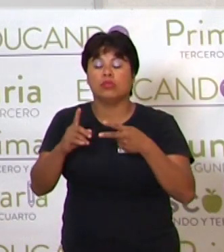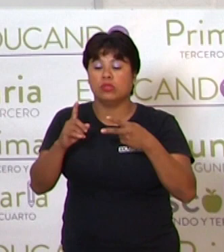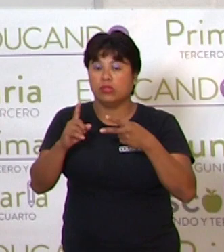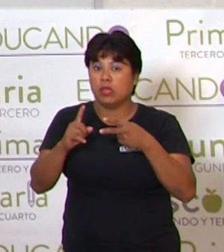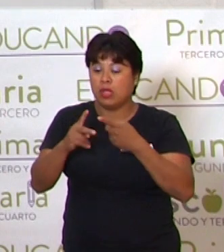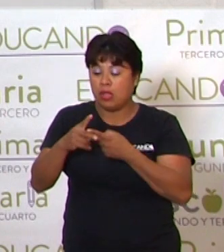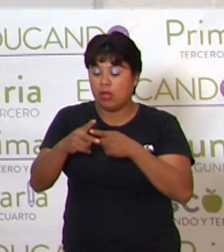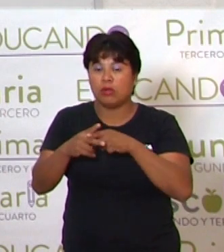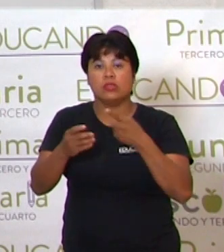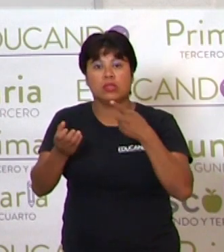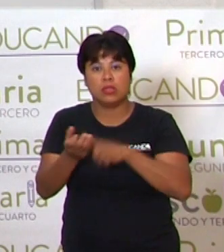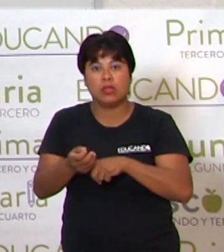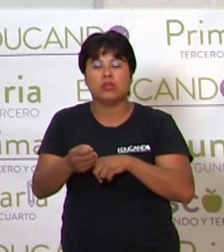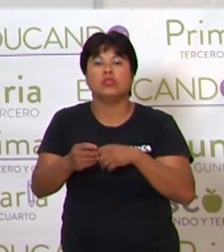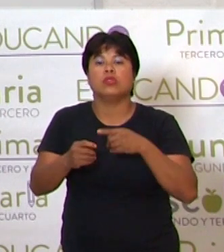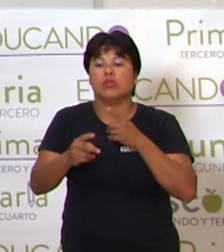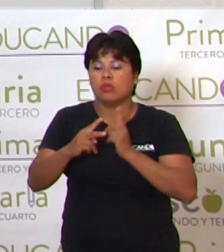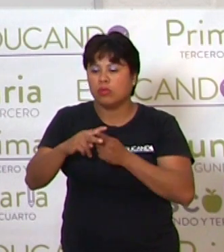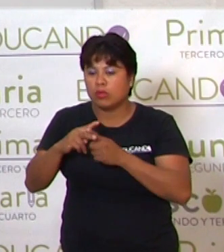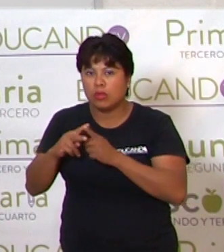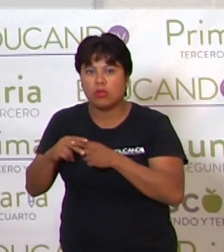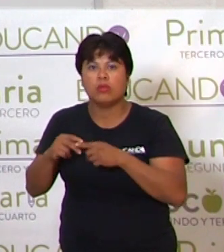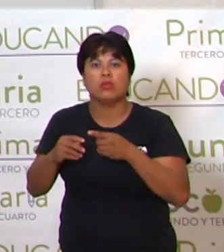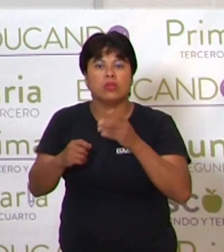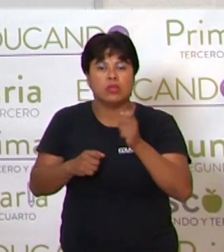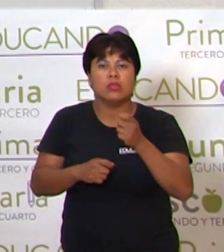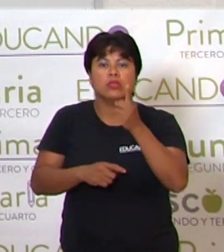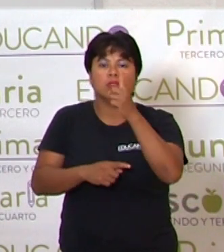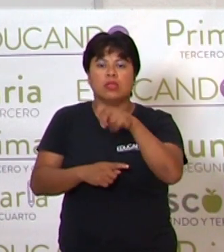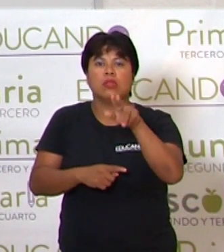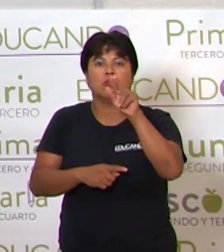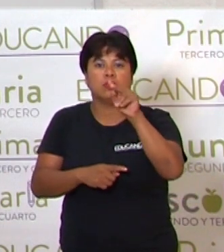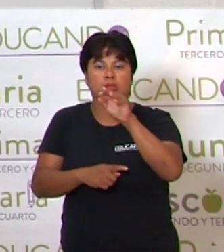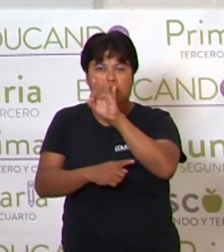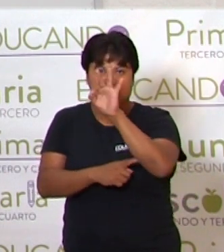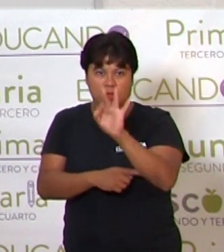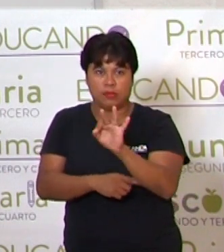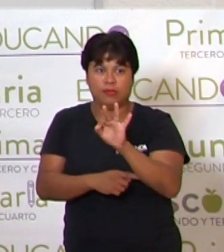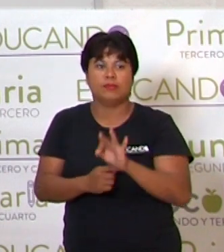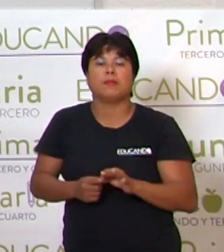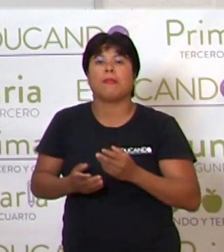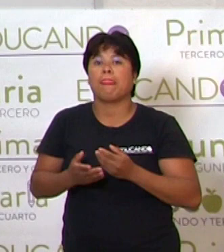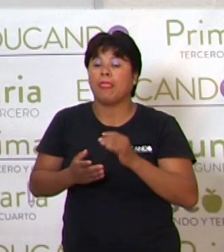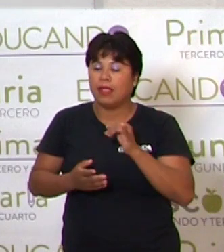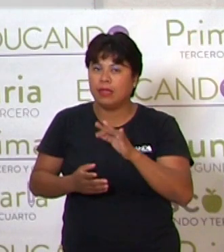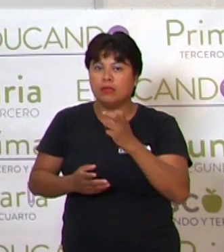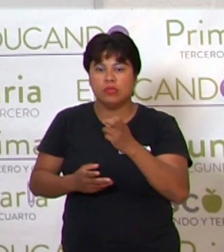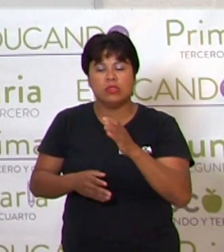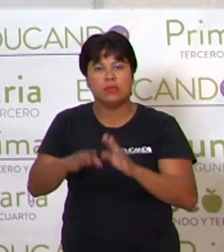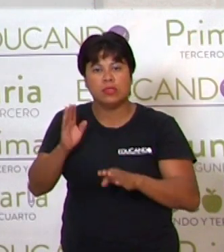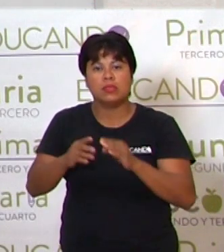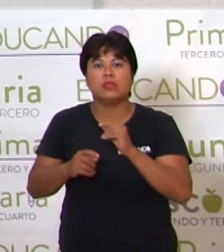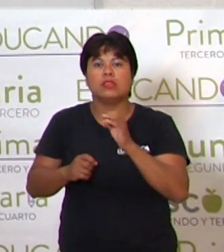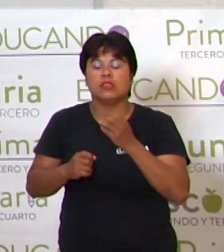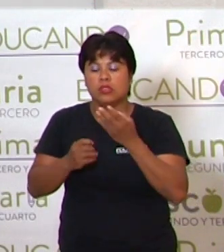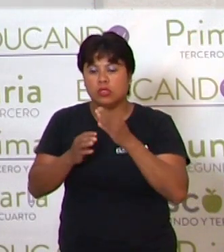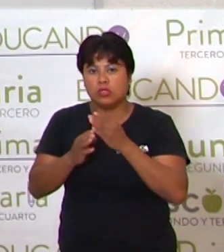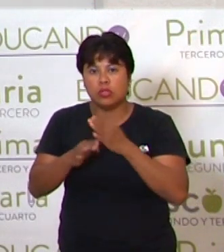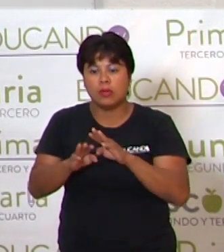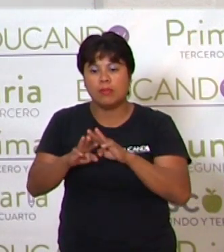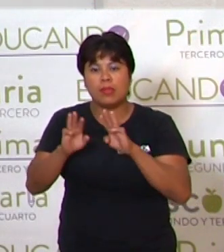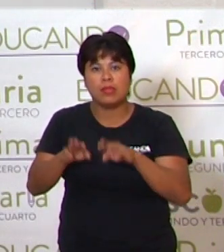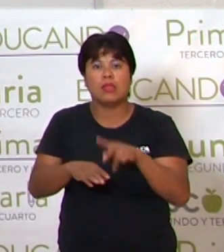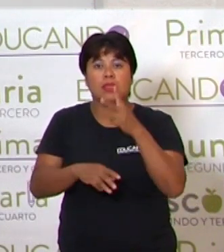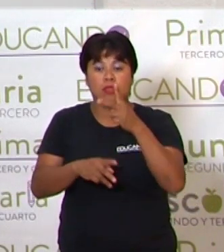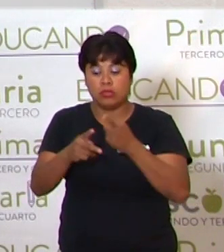internos, juntándolos, sumándolos, te dan 180 grados. Así que muchas veces, sabiendo la medida de dos